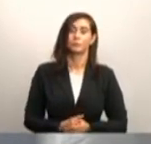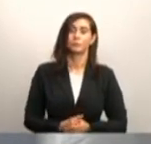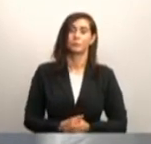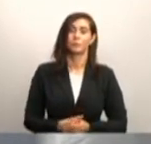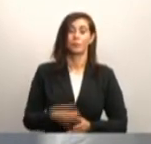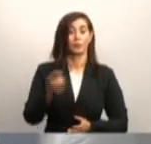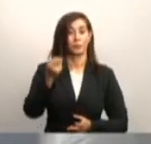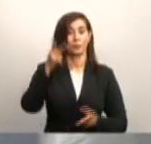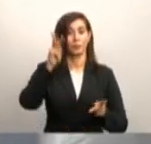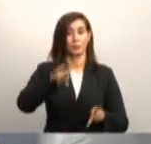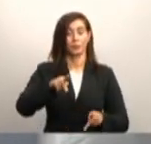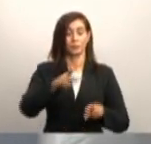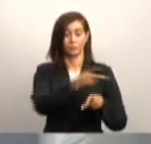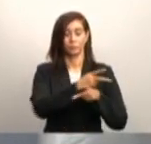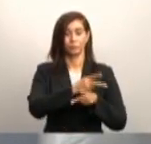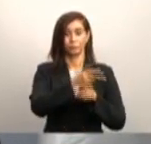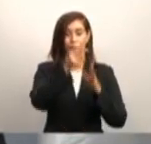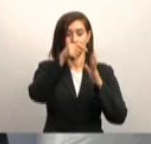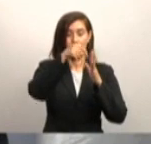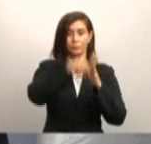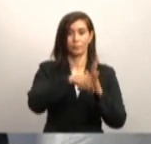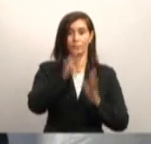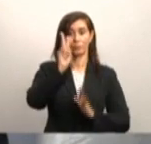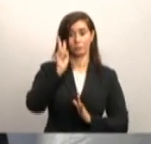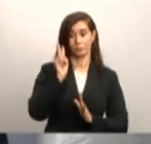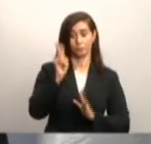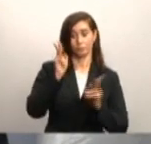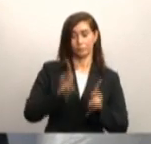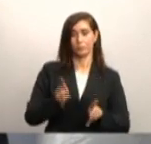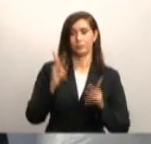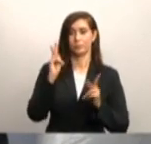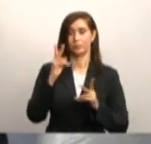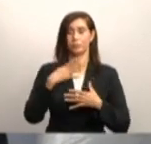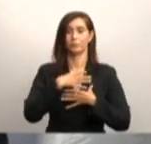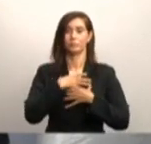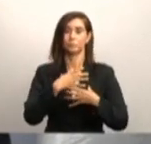en UCI, solo 2 tienen ventiladores.